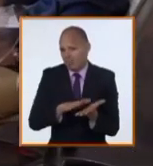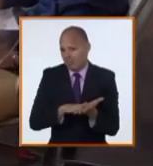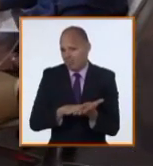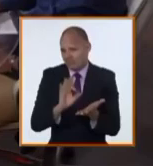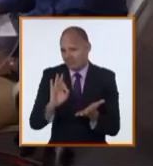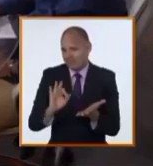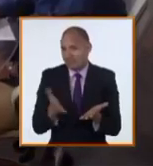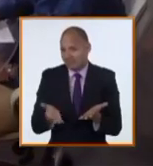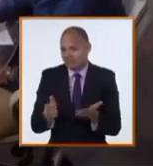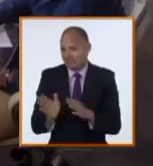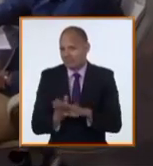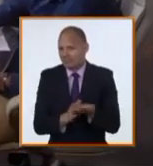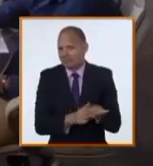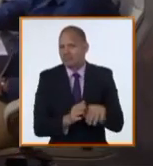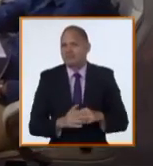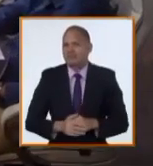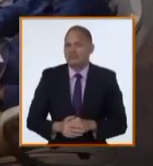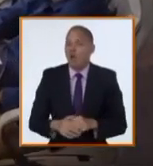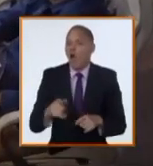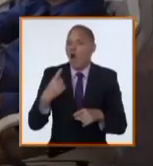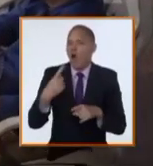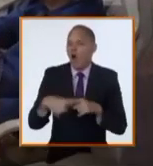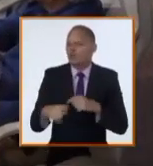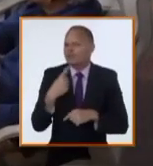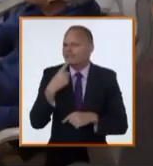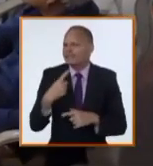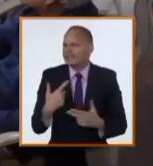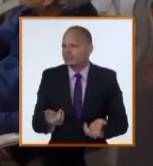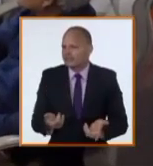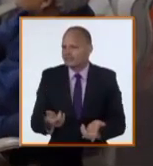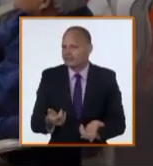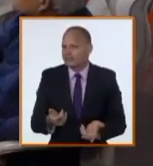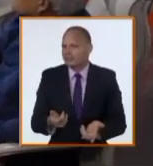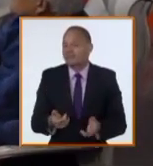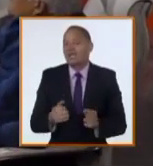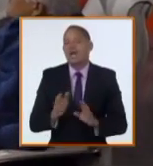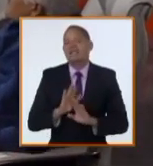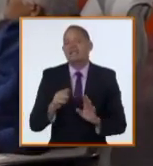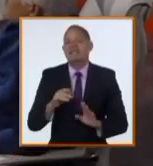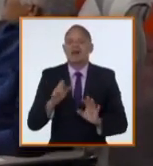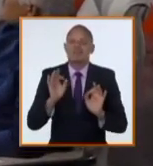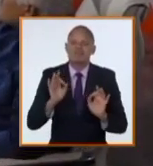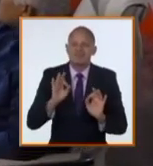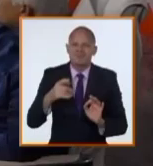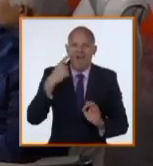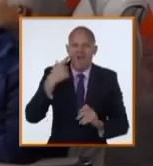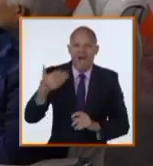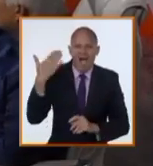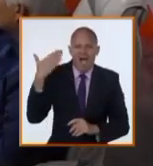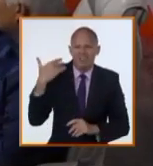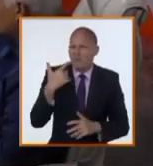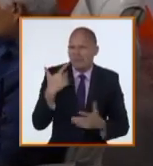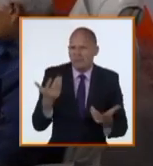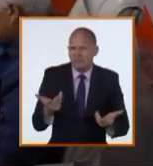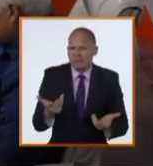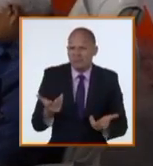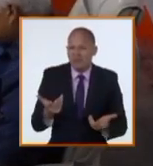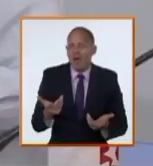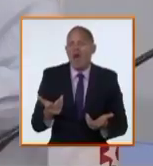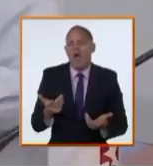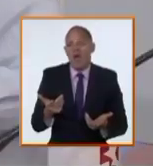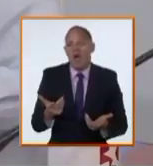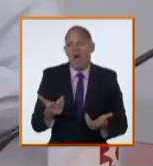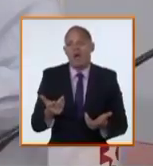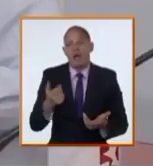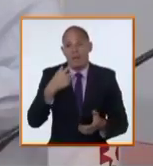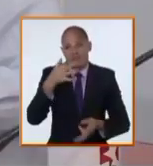importante además de estas características es un fenómeno que estuvo vinculado en su momento con la la pandemia de